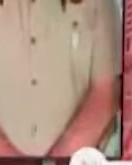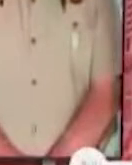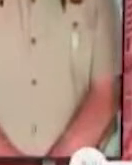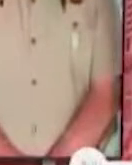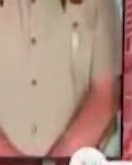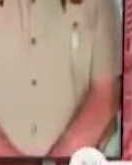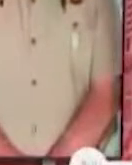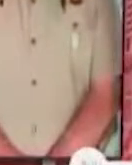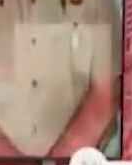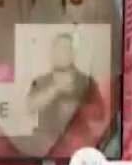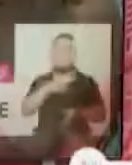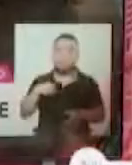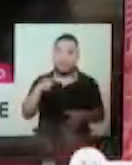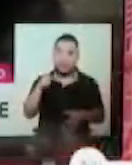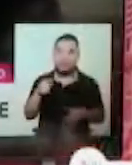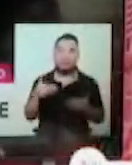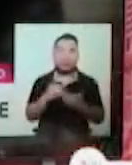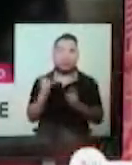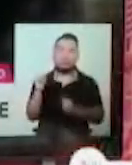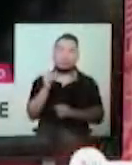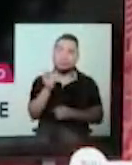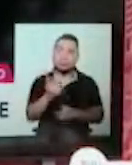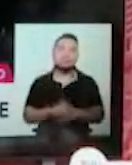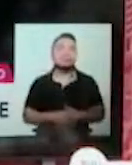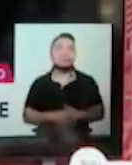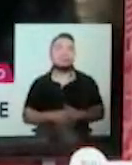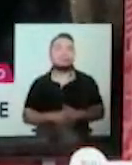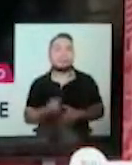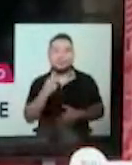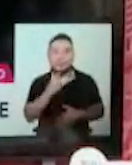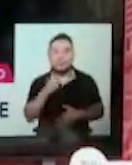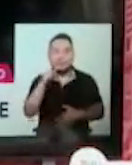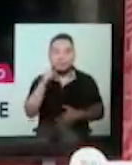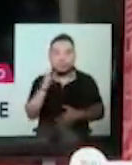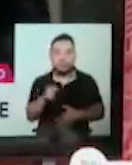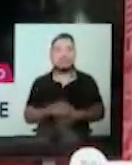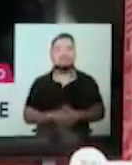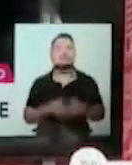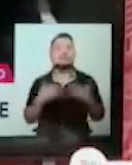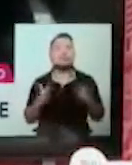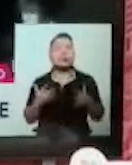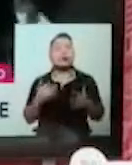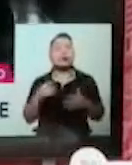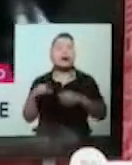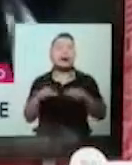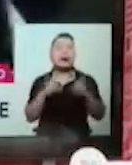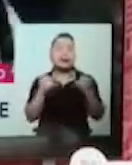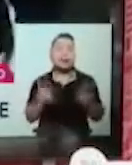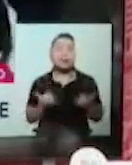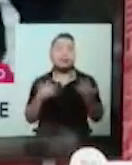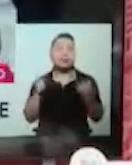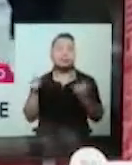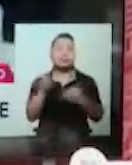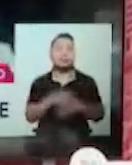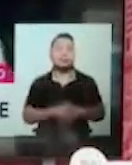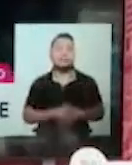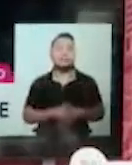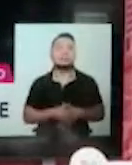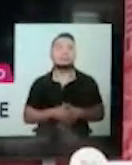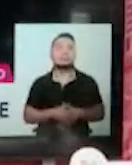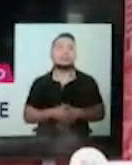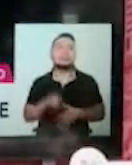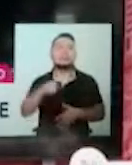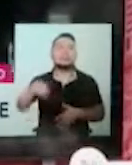prevalecer? Tú te das cuenta, obviamente, que los criterios van a ser múltiples. Ahí va a haber un criterio que es el